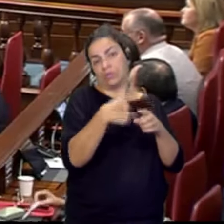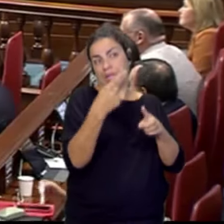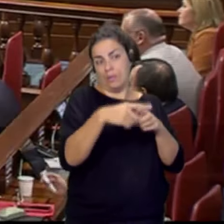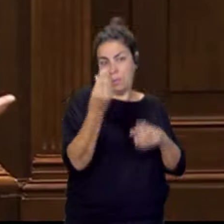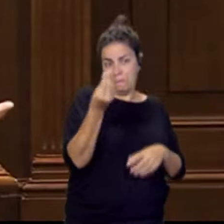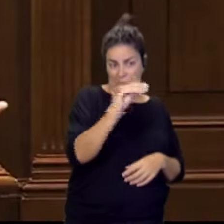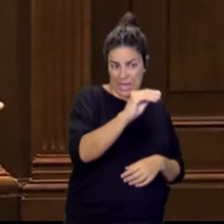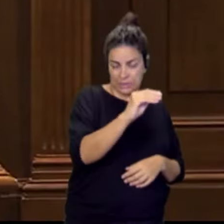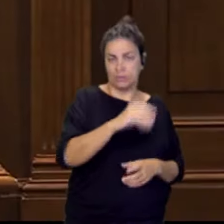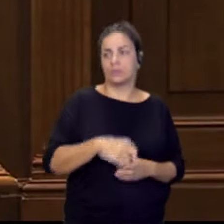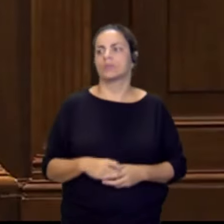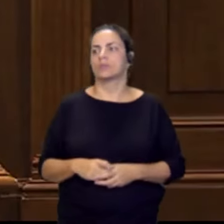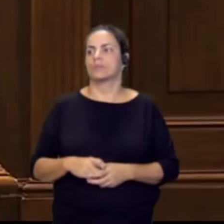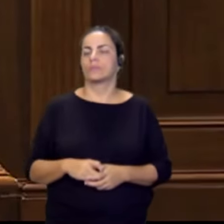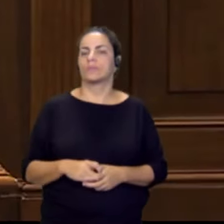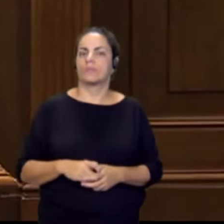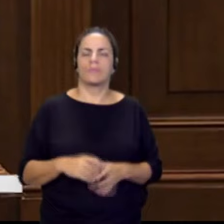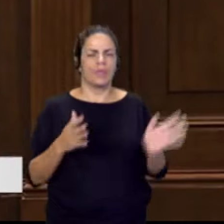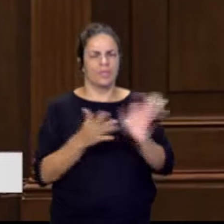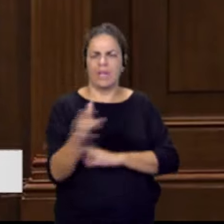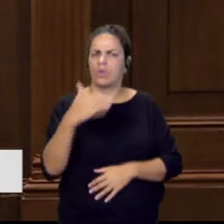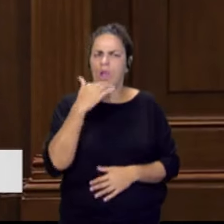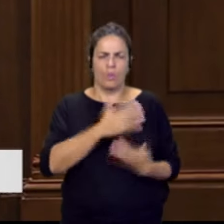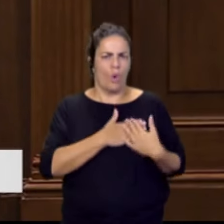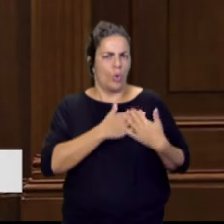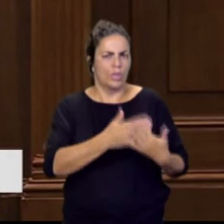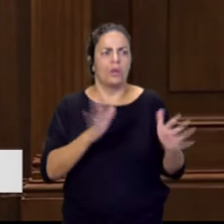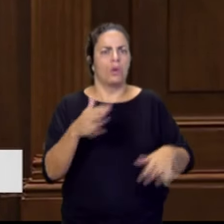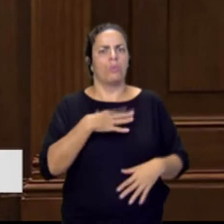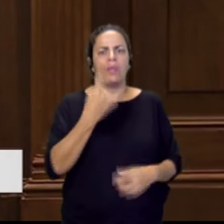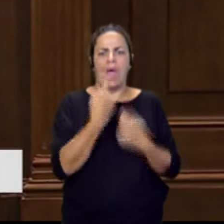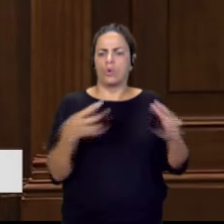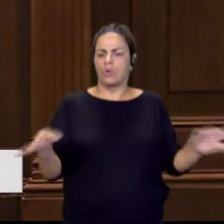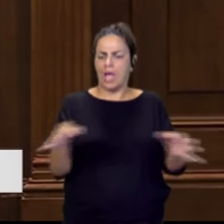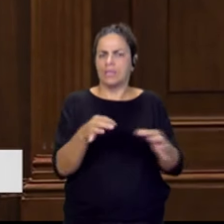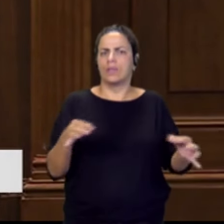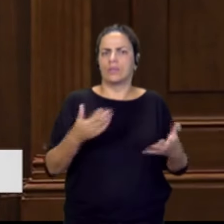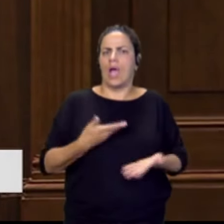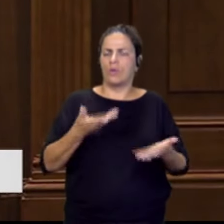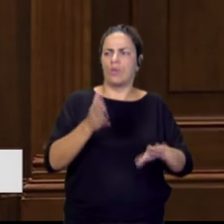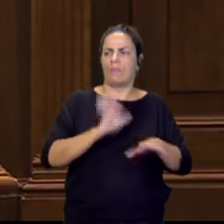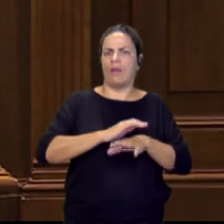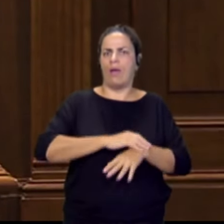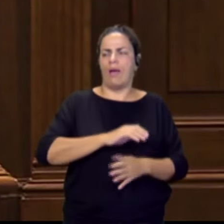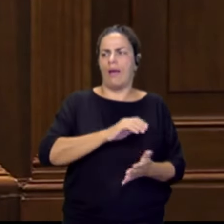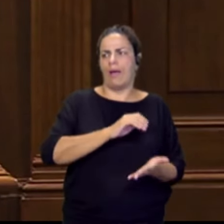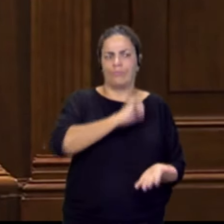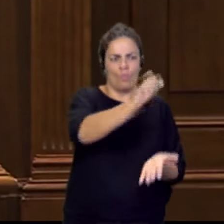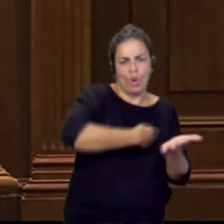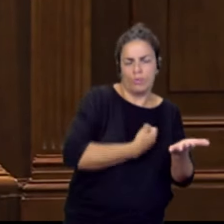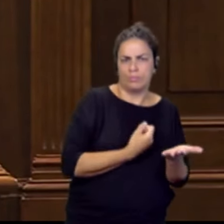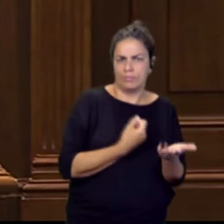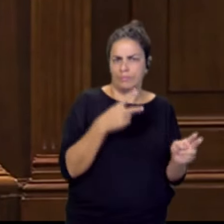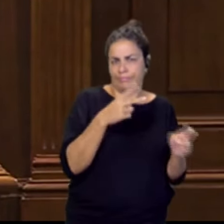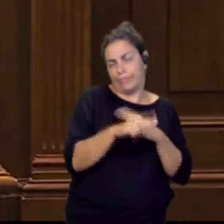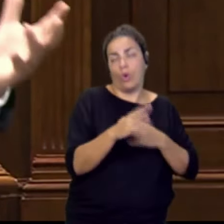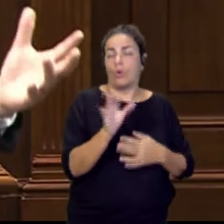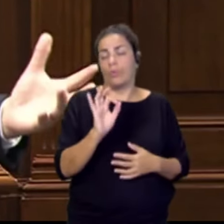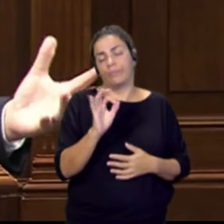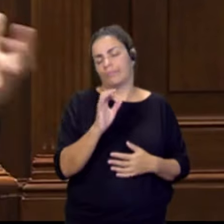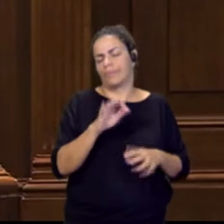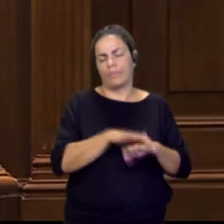Es voluntariedad, pero eso puede ayudar en islas a impedir la desertificación con las islas que tenemos con emergencia hídrica